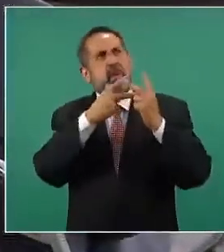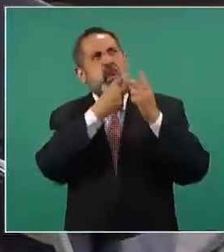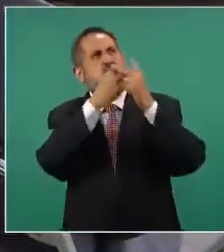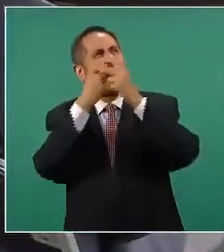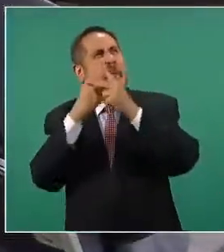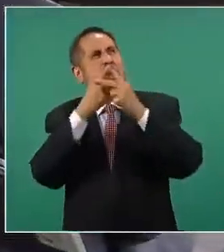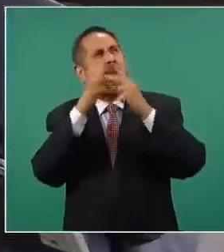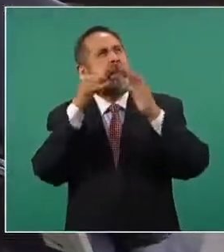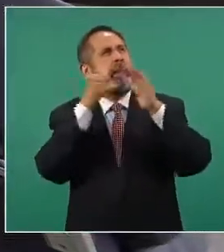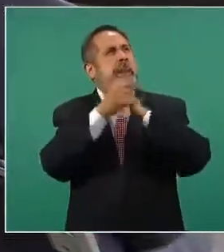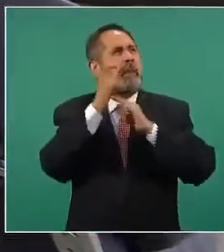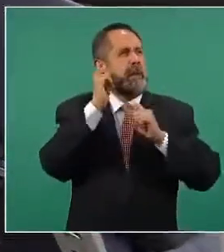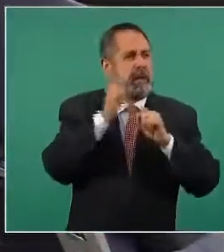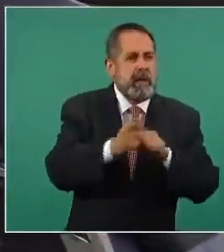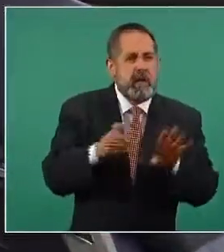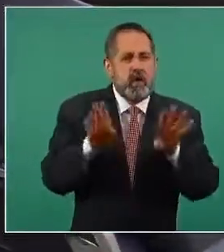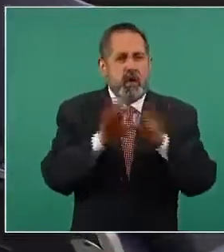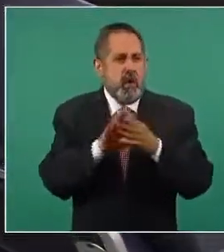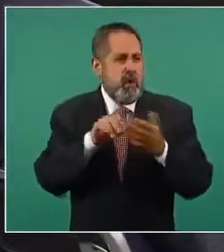astronomía, en hidráulica,